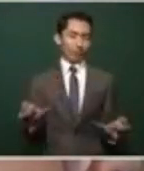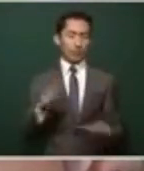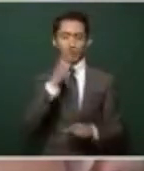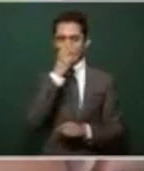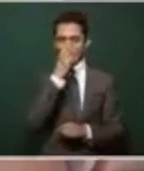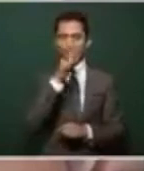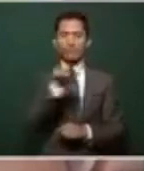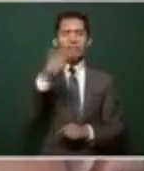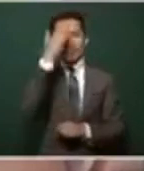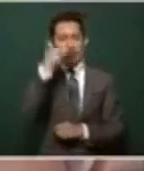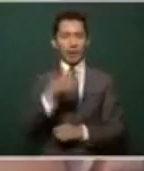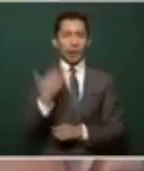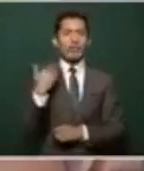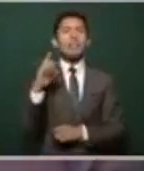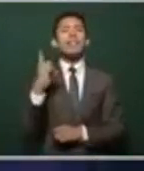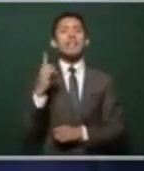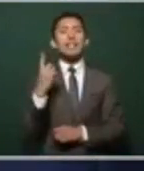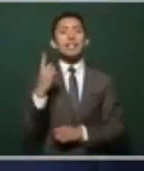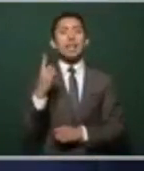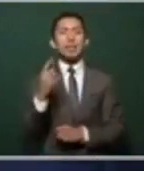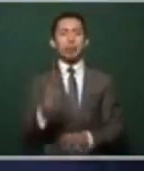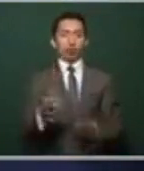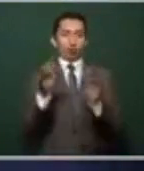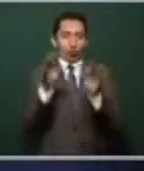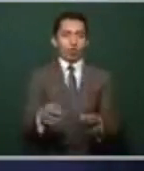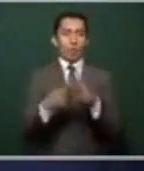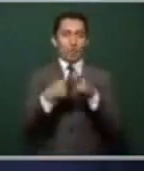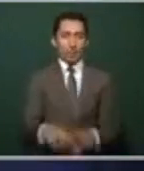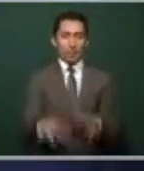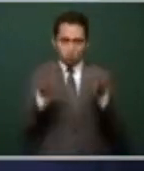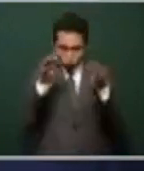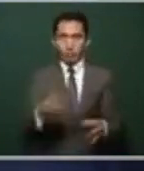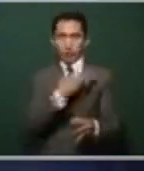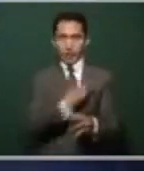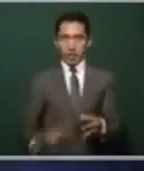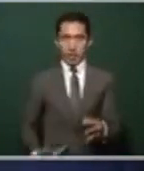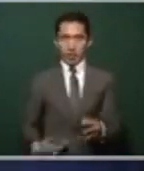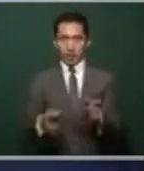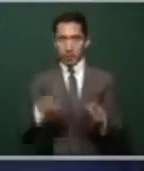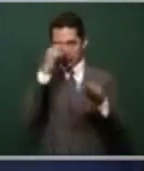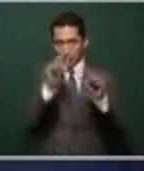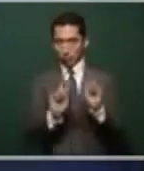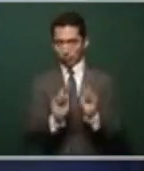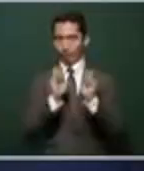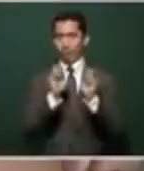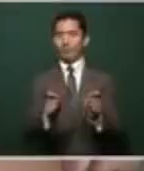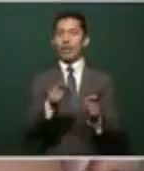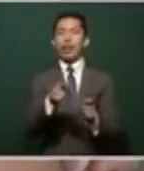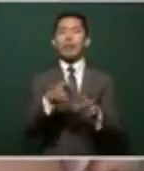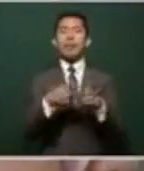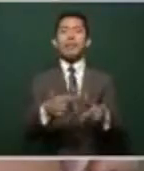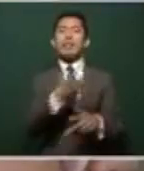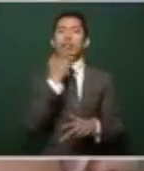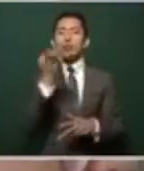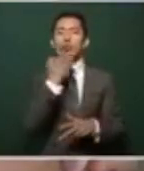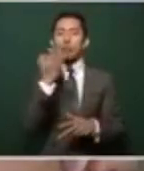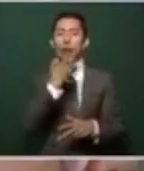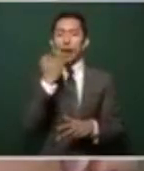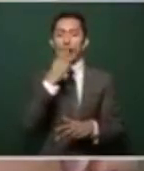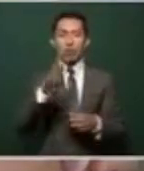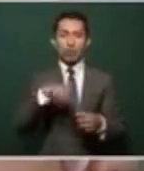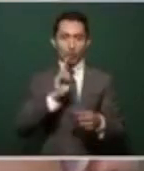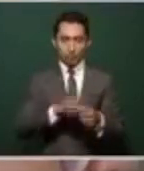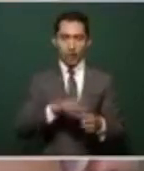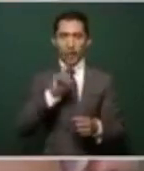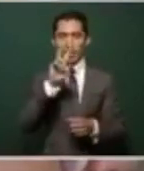estuvo por primera vez en Hidalgo ya como presidente constitucional en la reapertura de la Escuela Normal Rural Luis